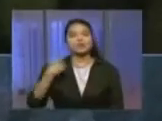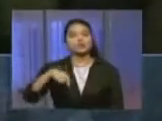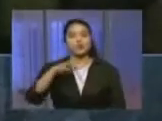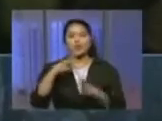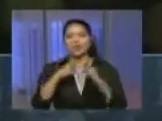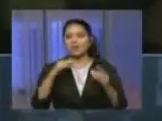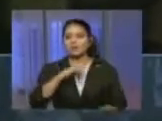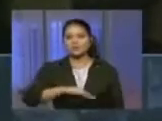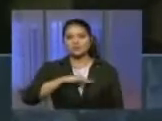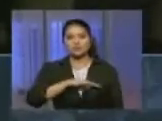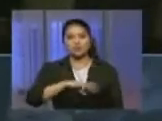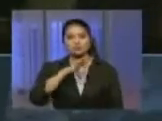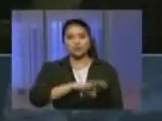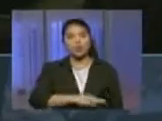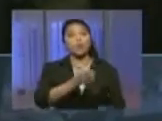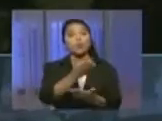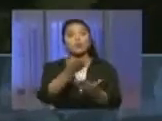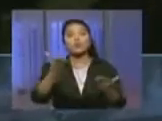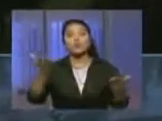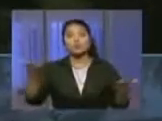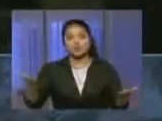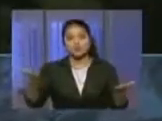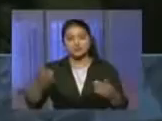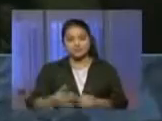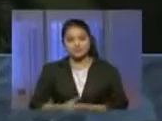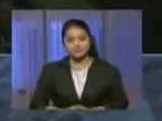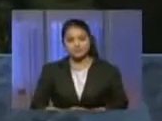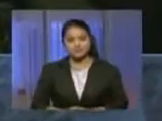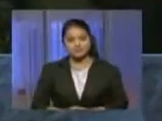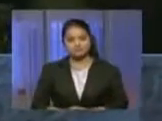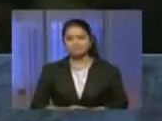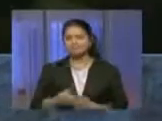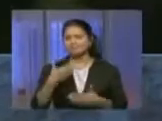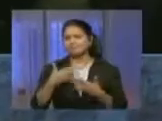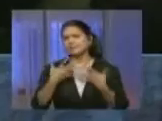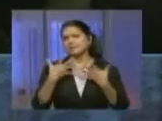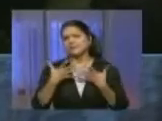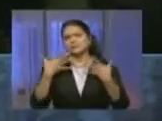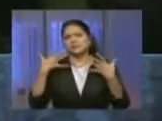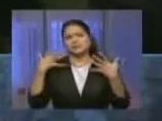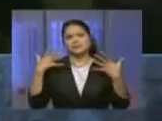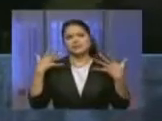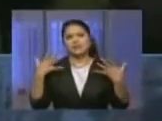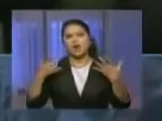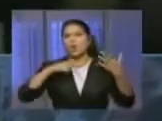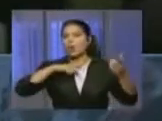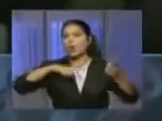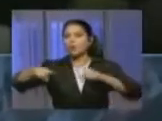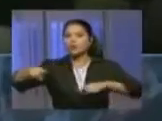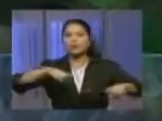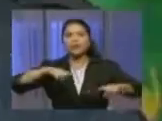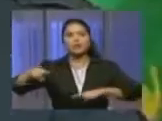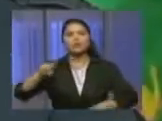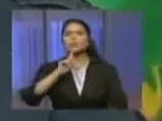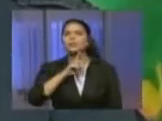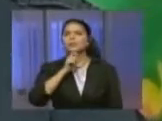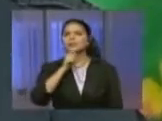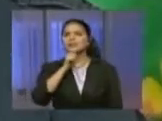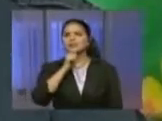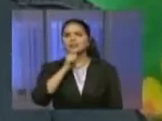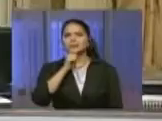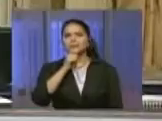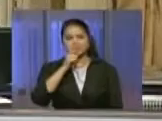sociales ustedes son los grandes coordinadores Cómo se llama el que dirige el balón en